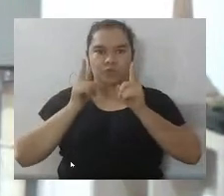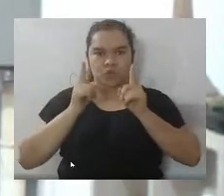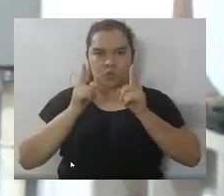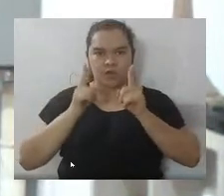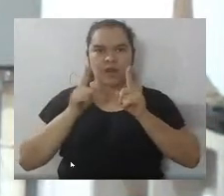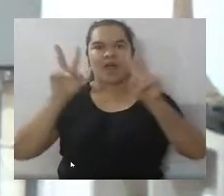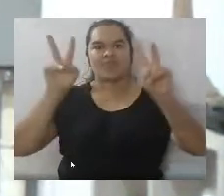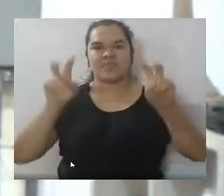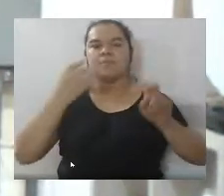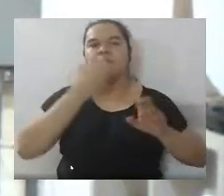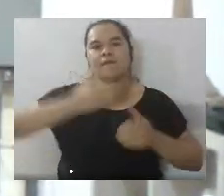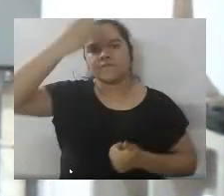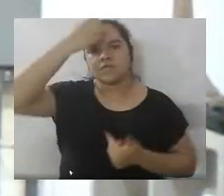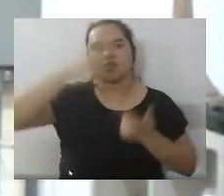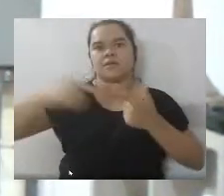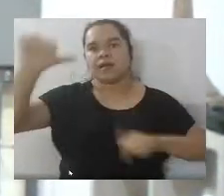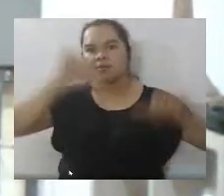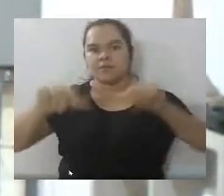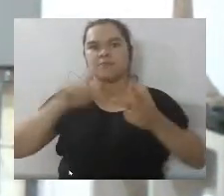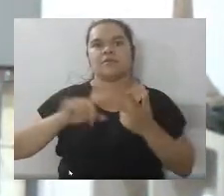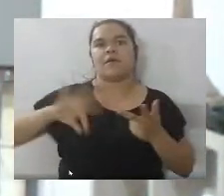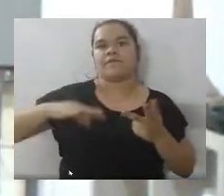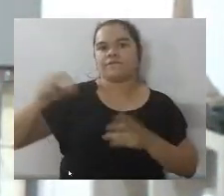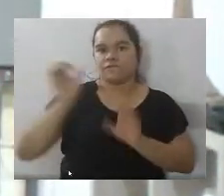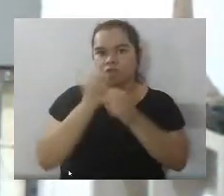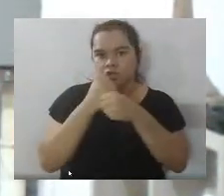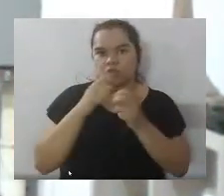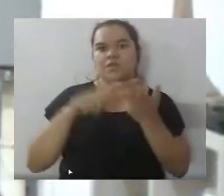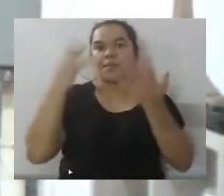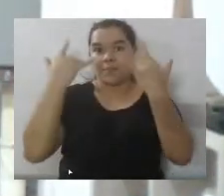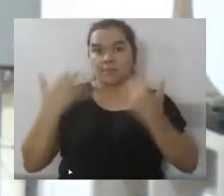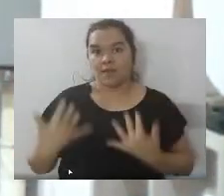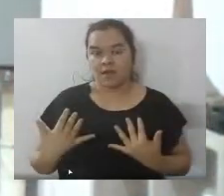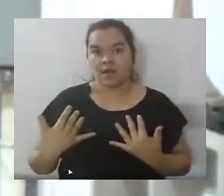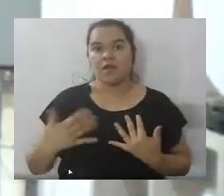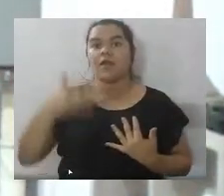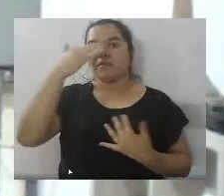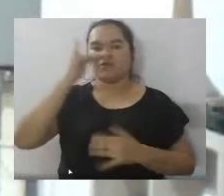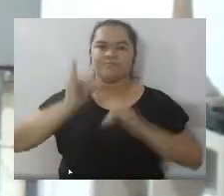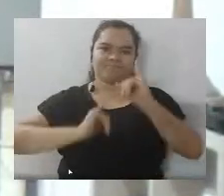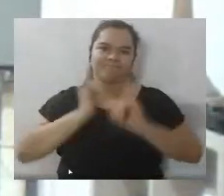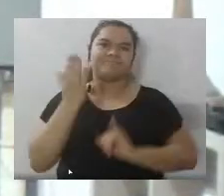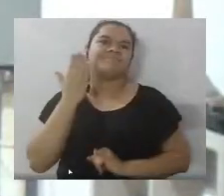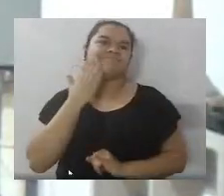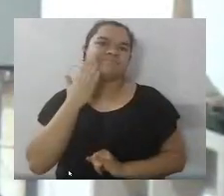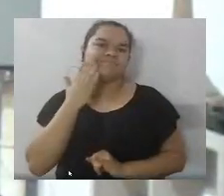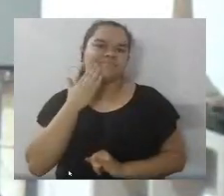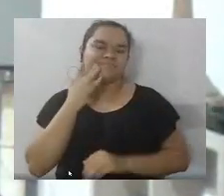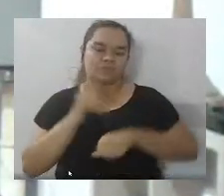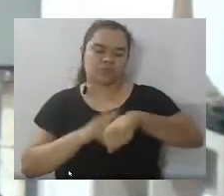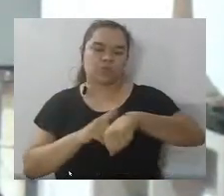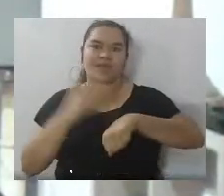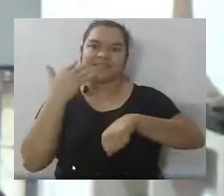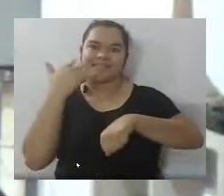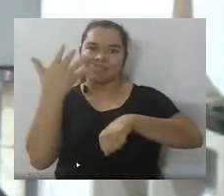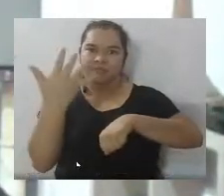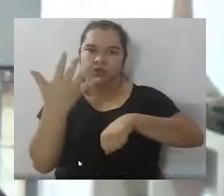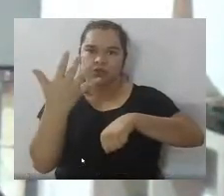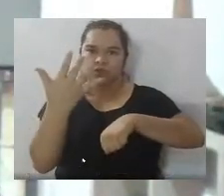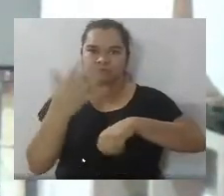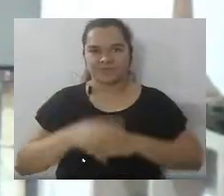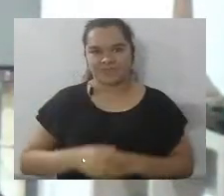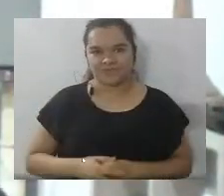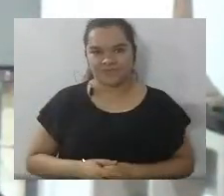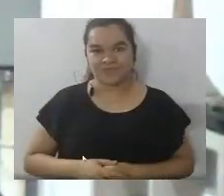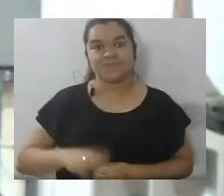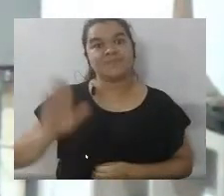áreas de física, química, biología y matemática. Las vamos a tener esta tarde a partir de las 17 horas. Así